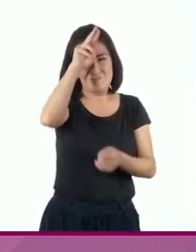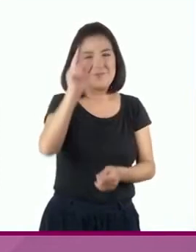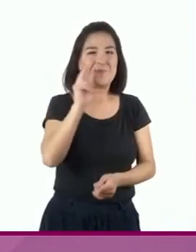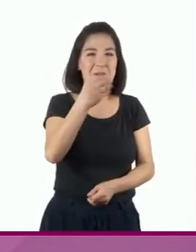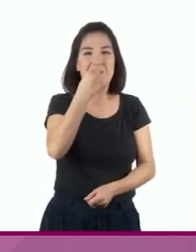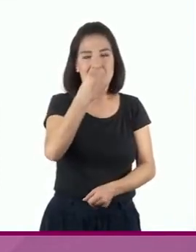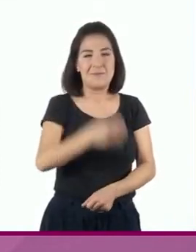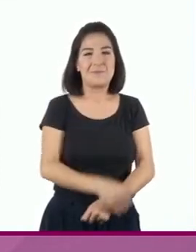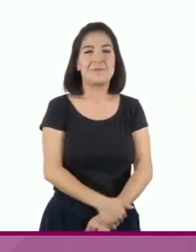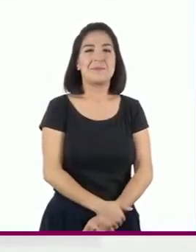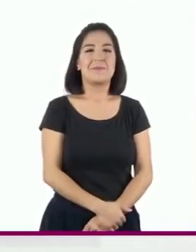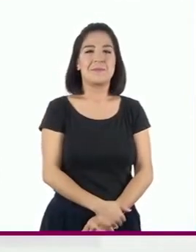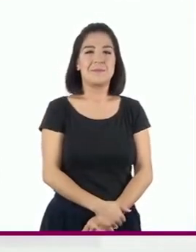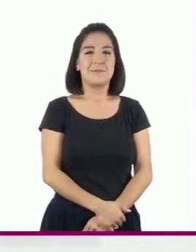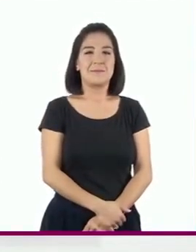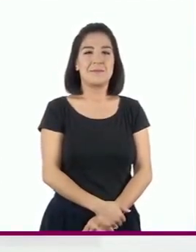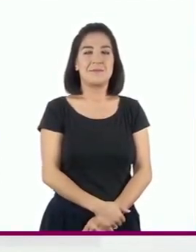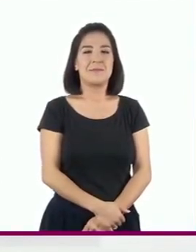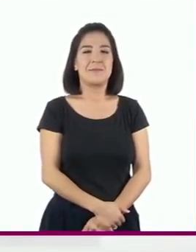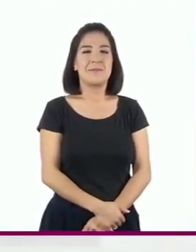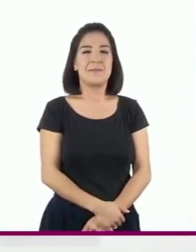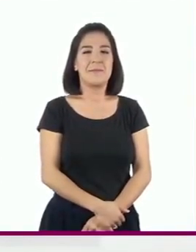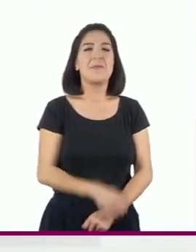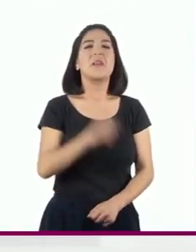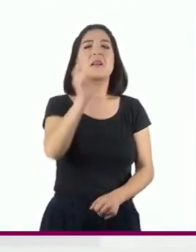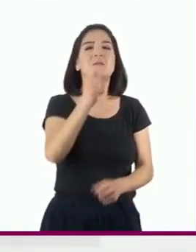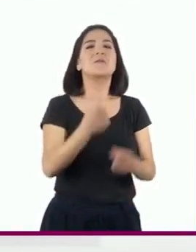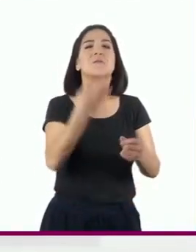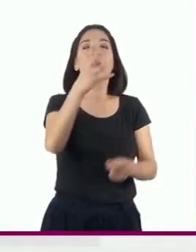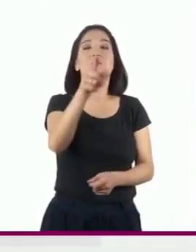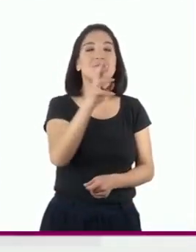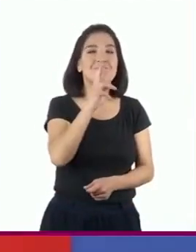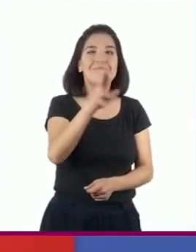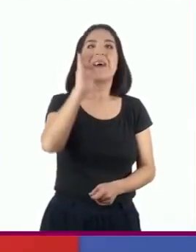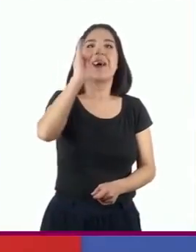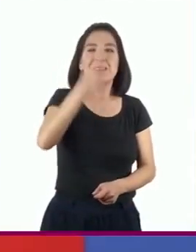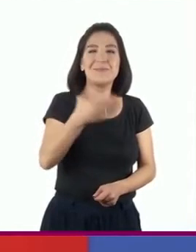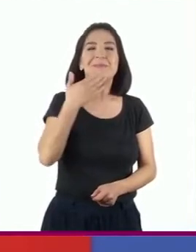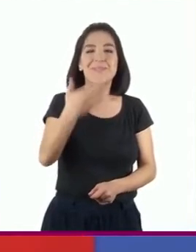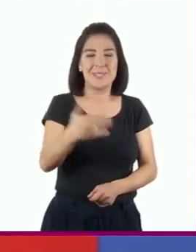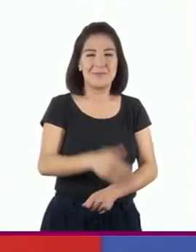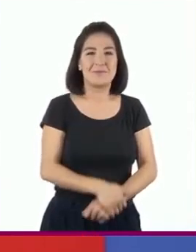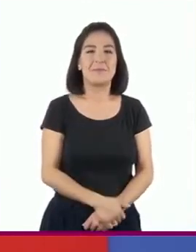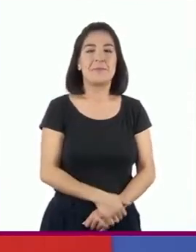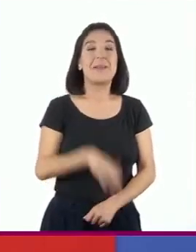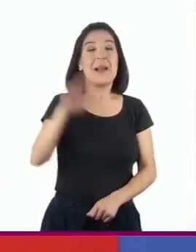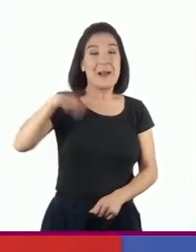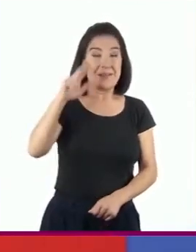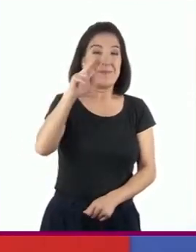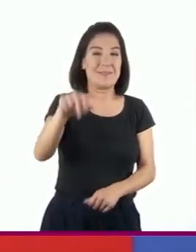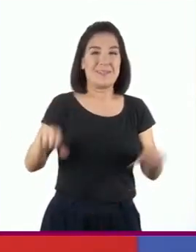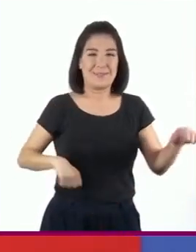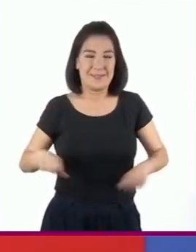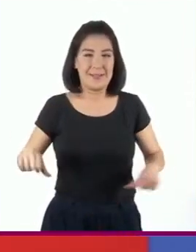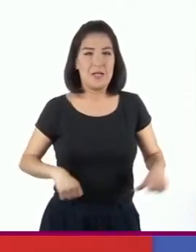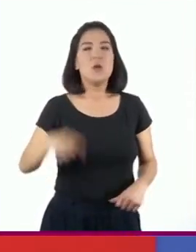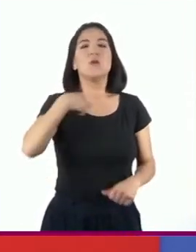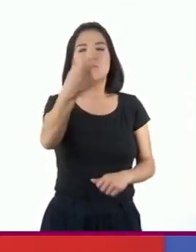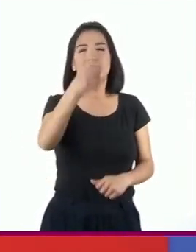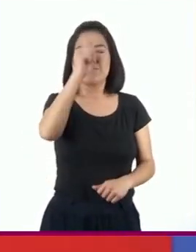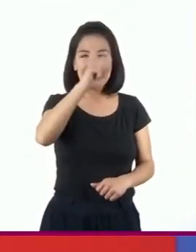pinzón terrestre mediano, con un resultado 4A, con un pico que le permite alimentarse de semillas tiernas